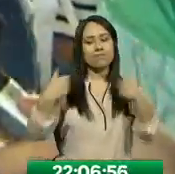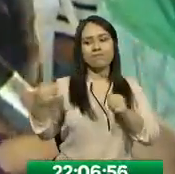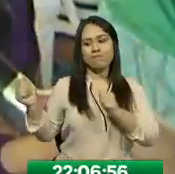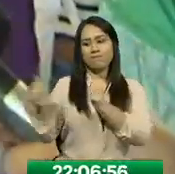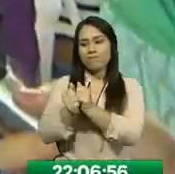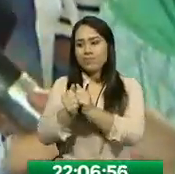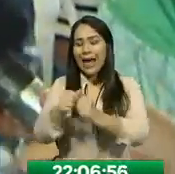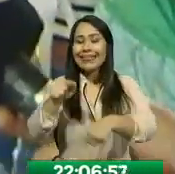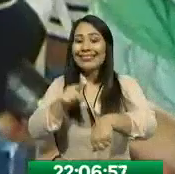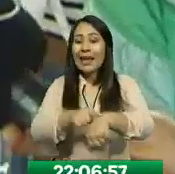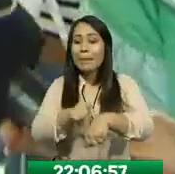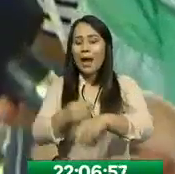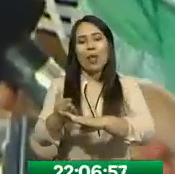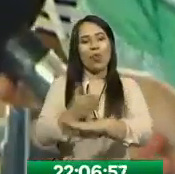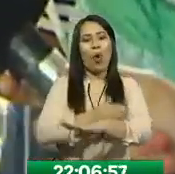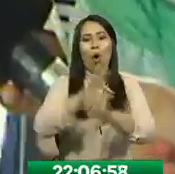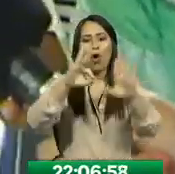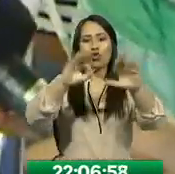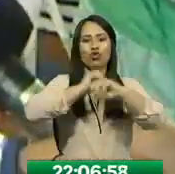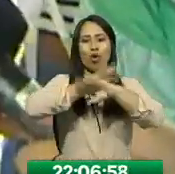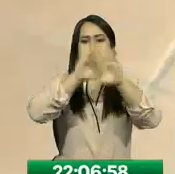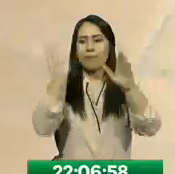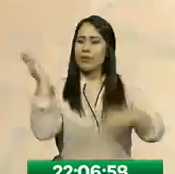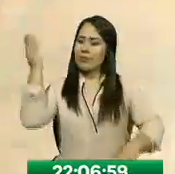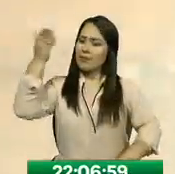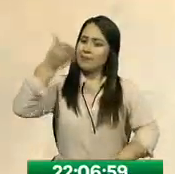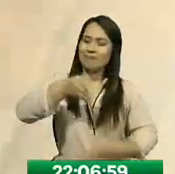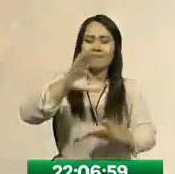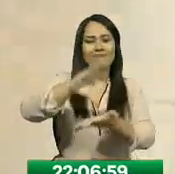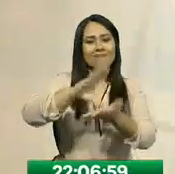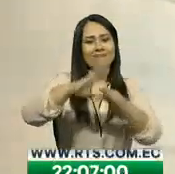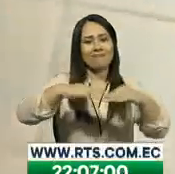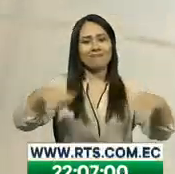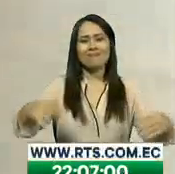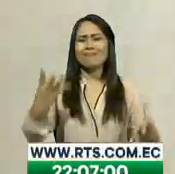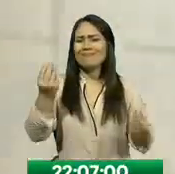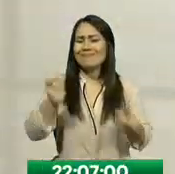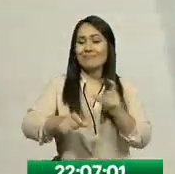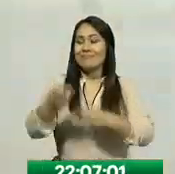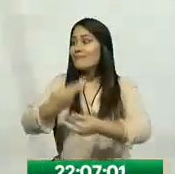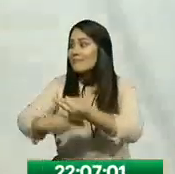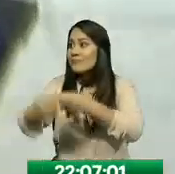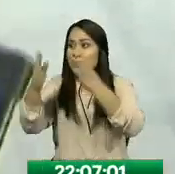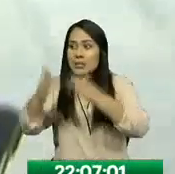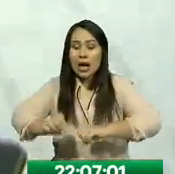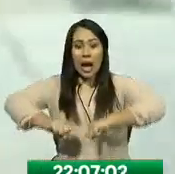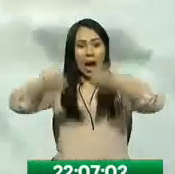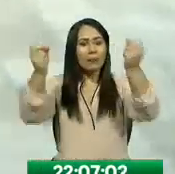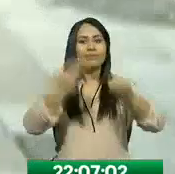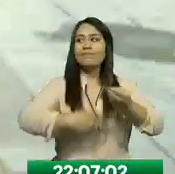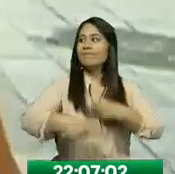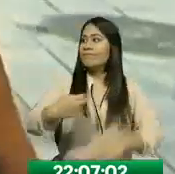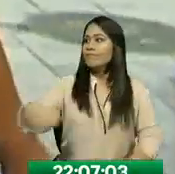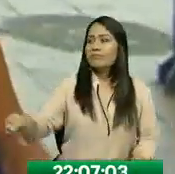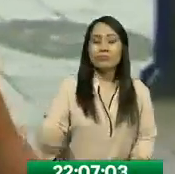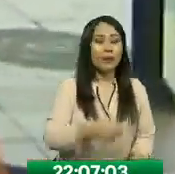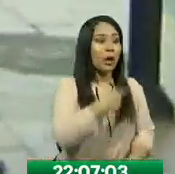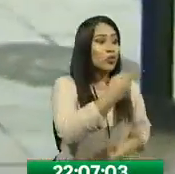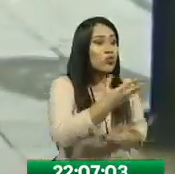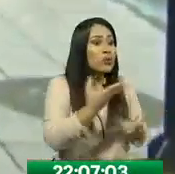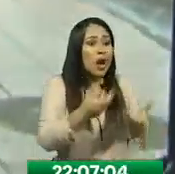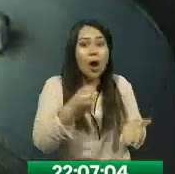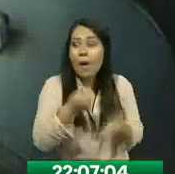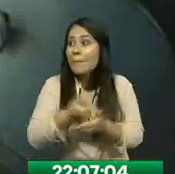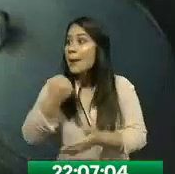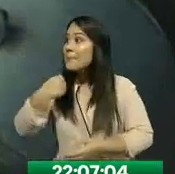vamos temprano. 8 de la mañana estamos en La Bahía. Los comerciantes ven la manera de vender. Y si lo que usted quiere